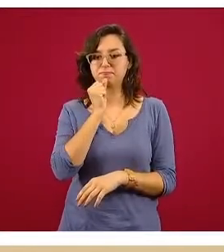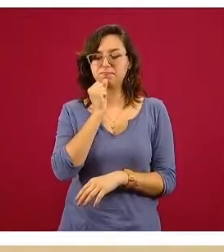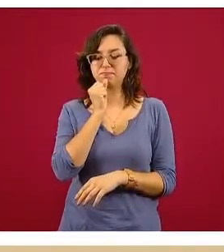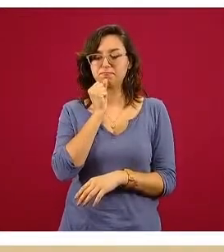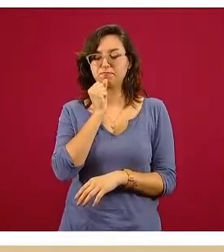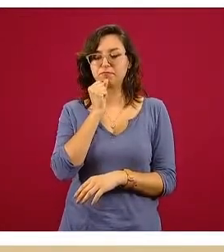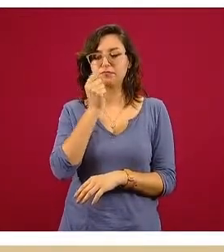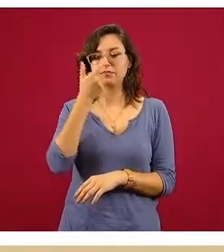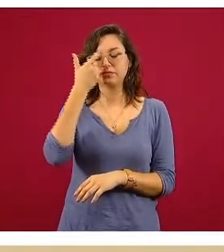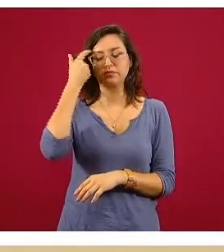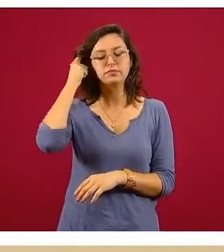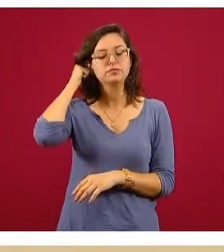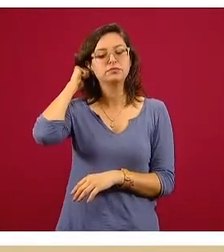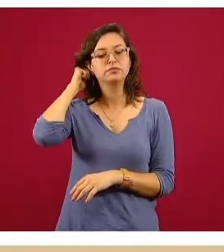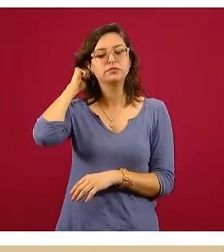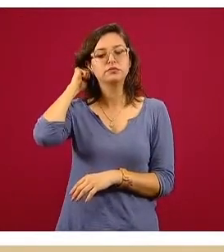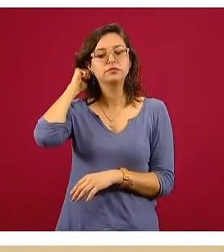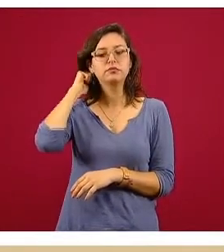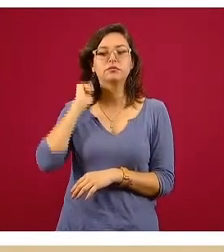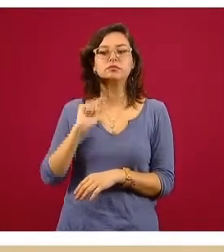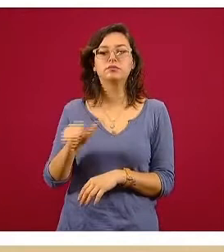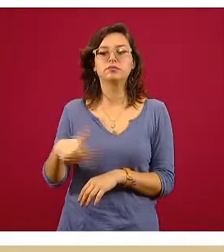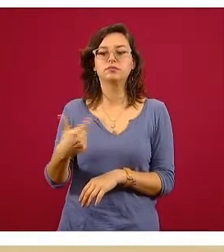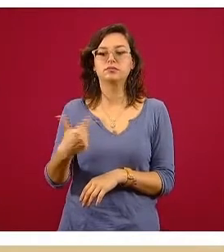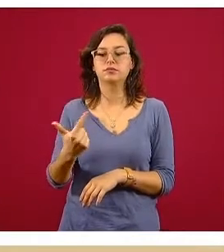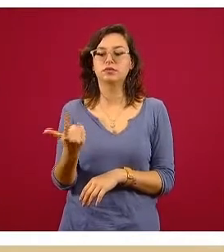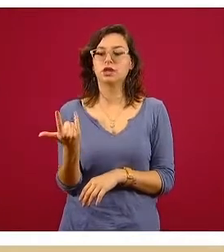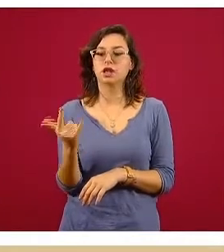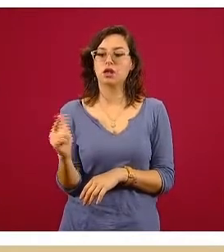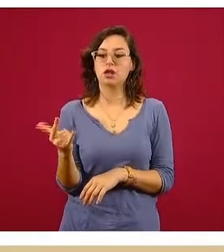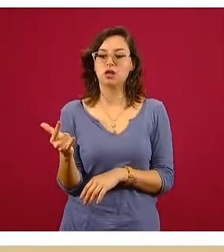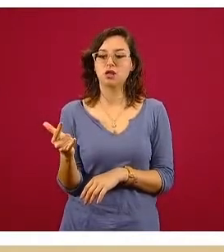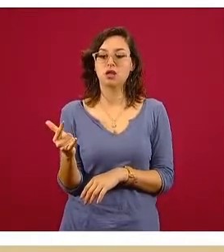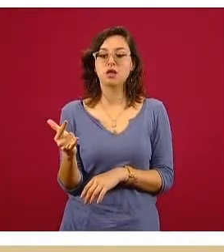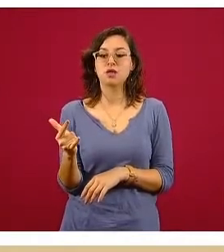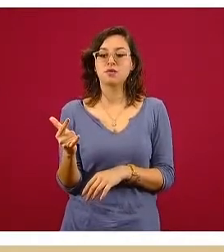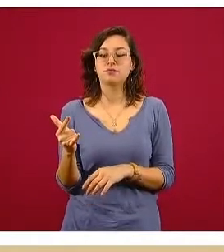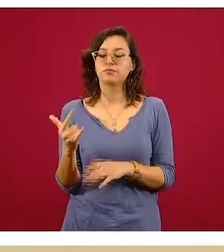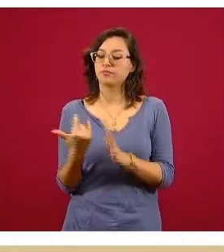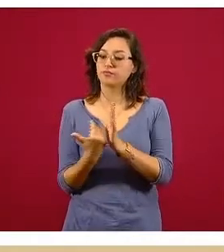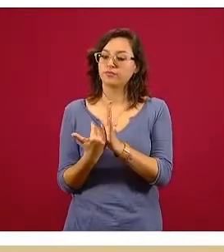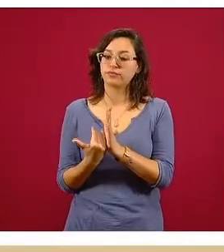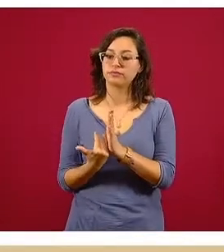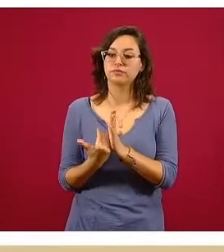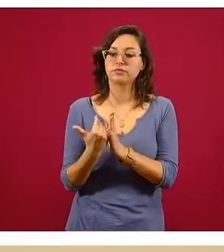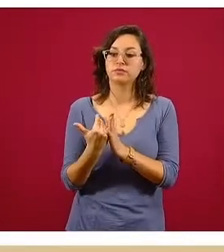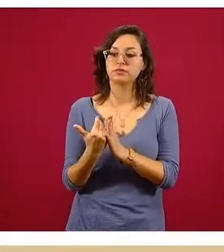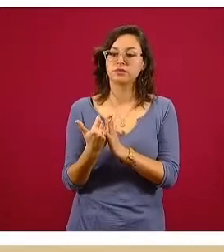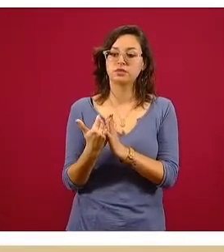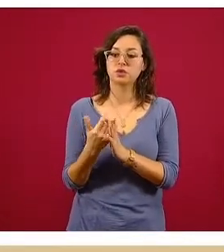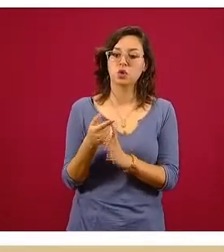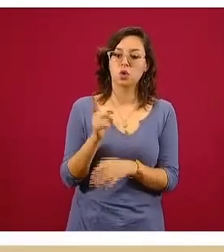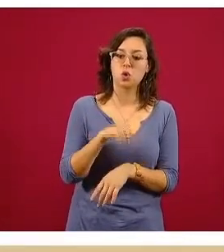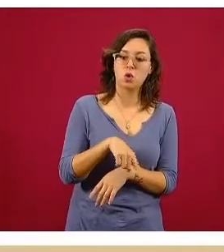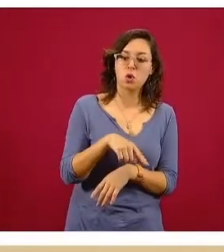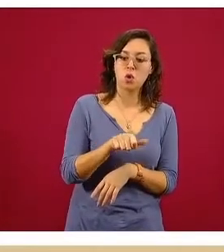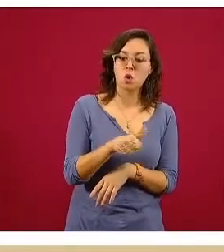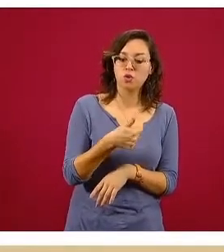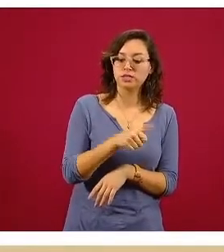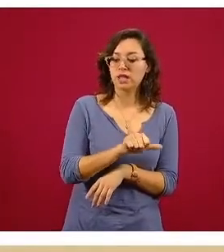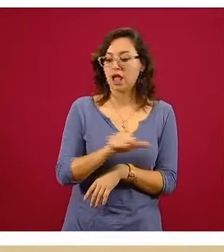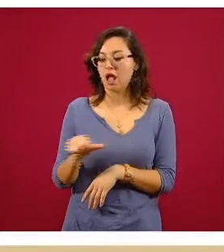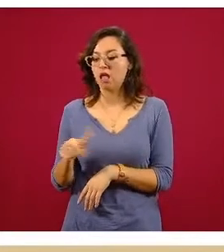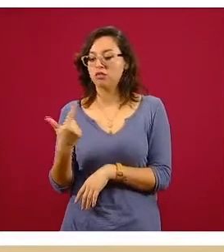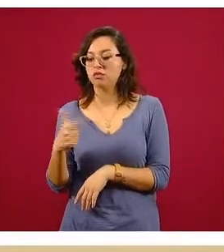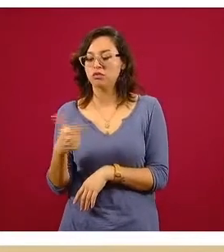los laboratorios, para el 12 de julio el incremento porcentual de un día hacia otro, es decir, del 11 hacia el